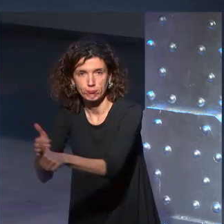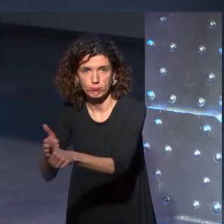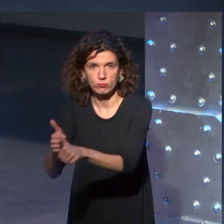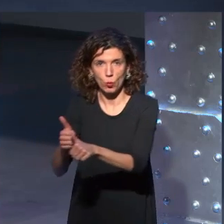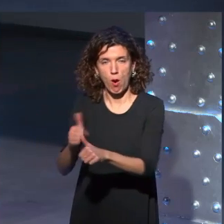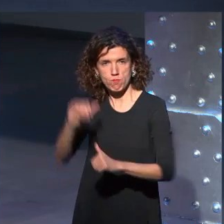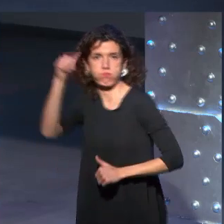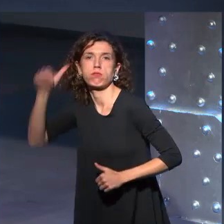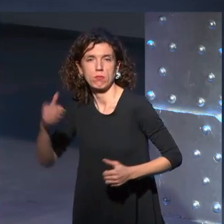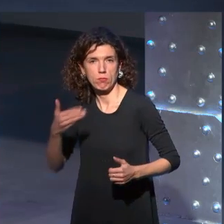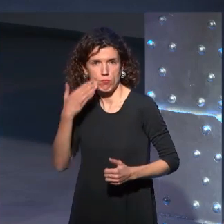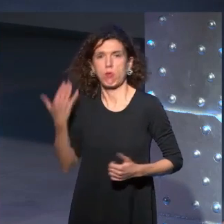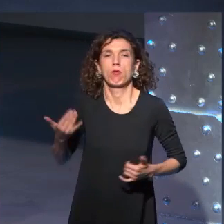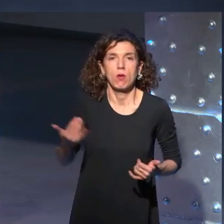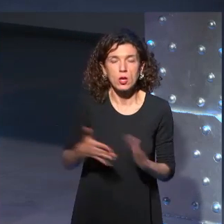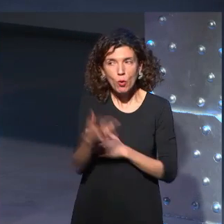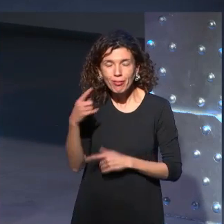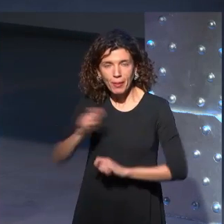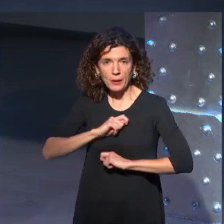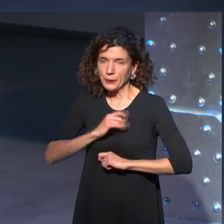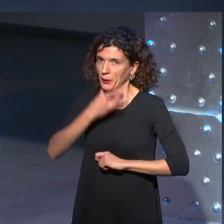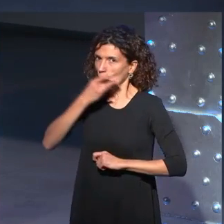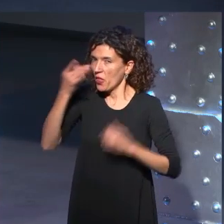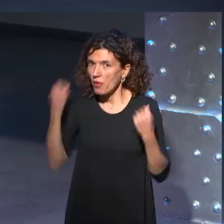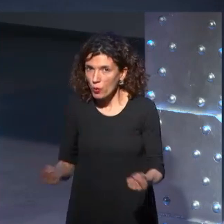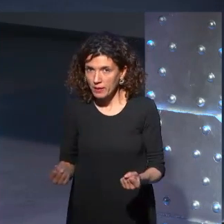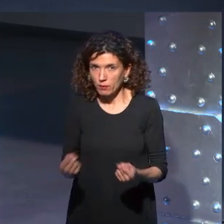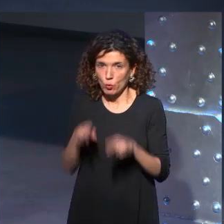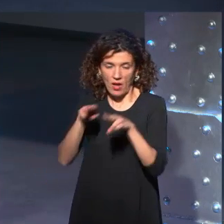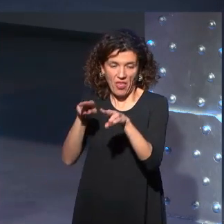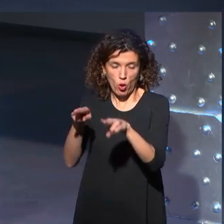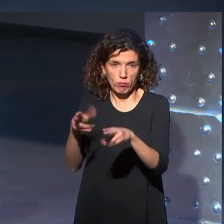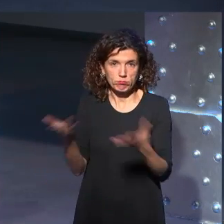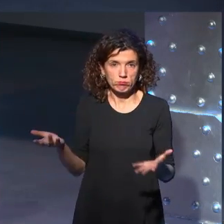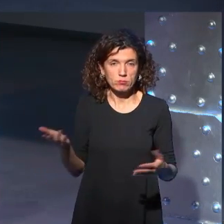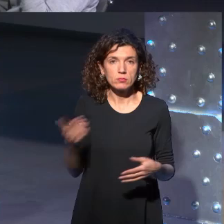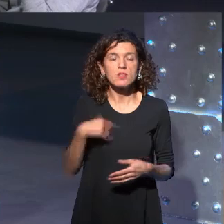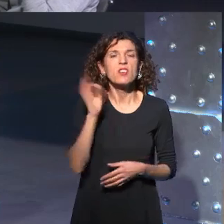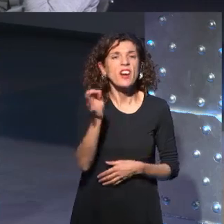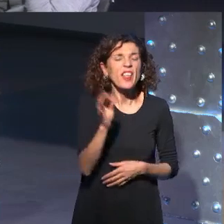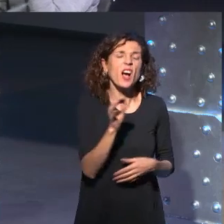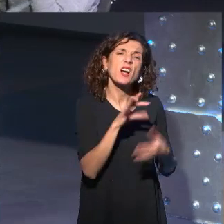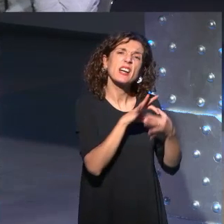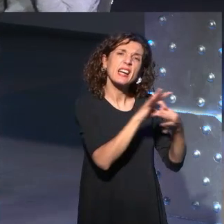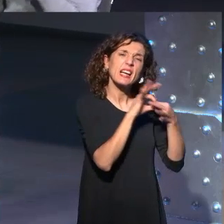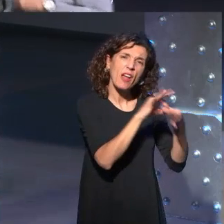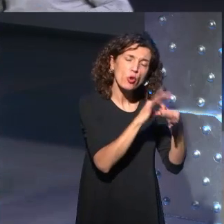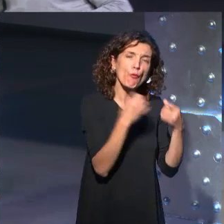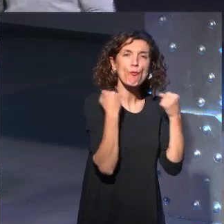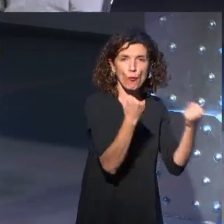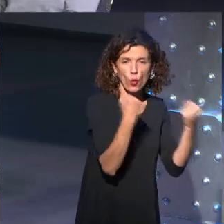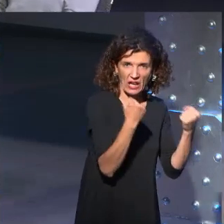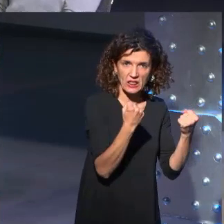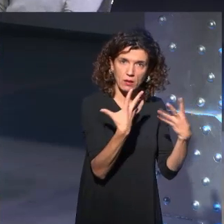mí deplorable y vergonzoso. ¿Y a mí? A un cazador de verdad. Y sí hay una relación fuerte